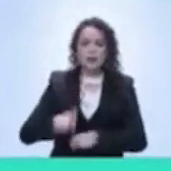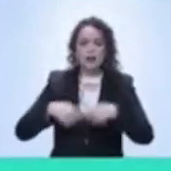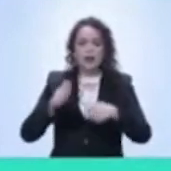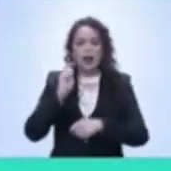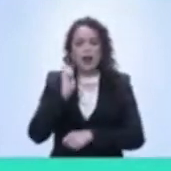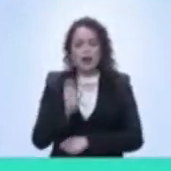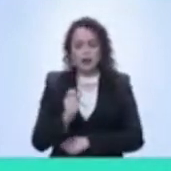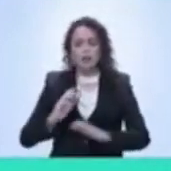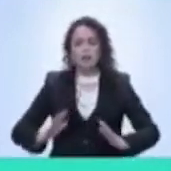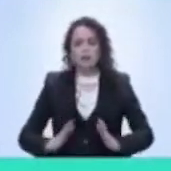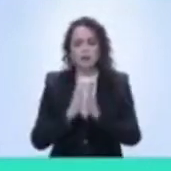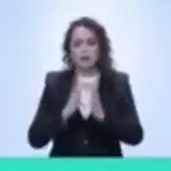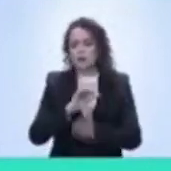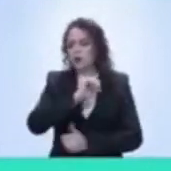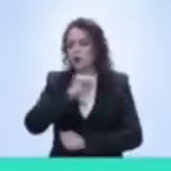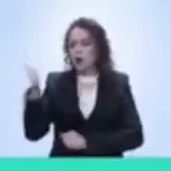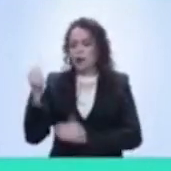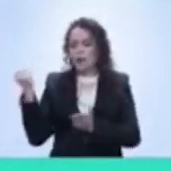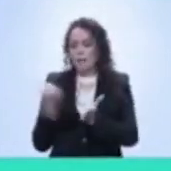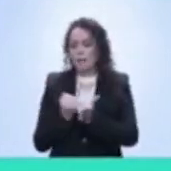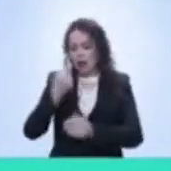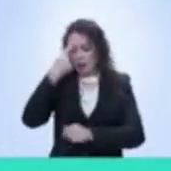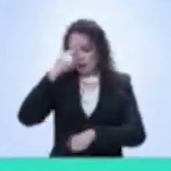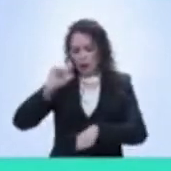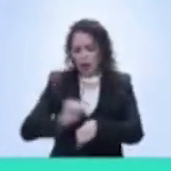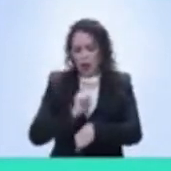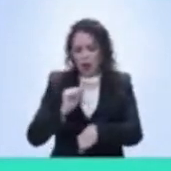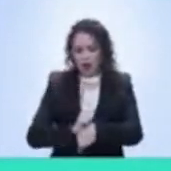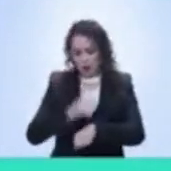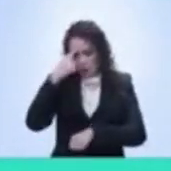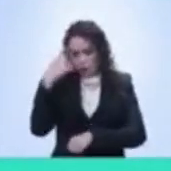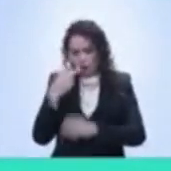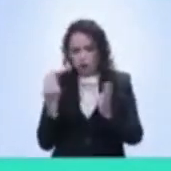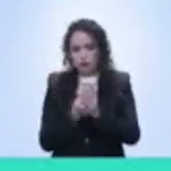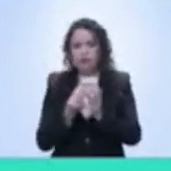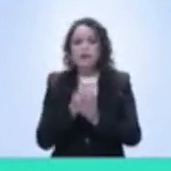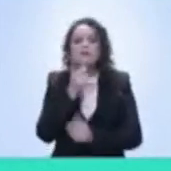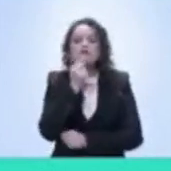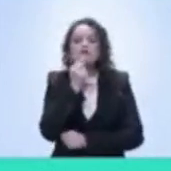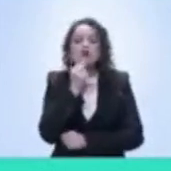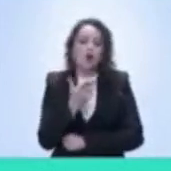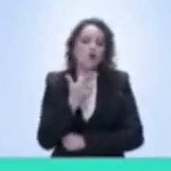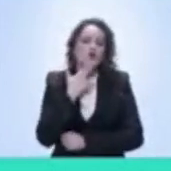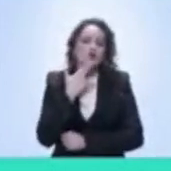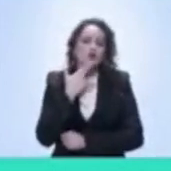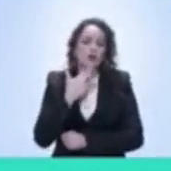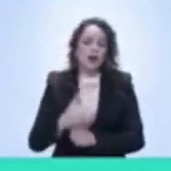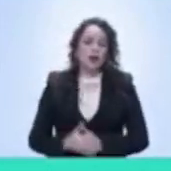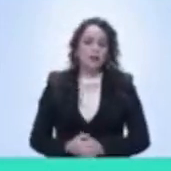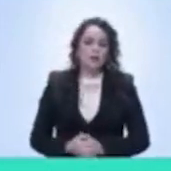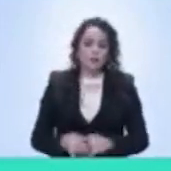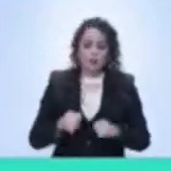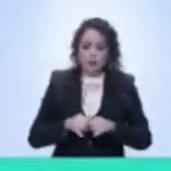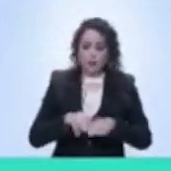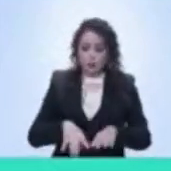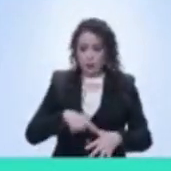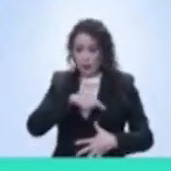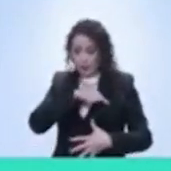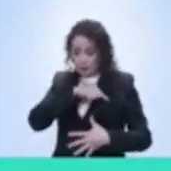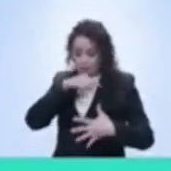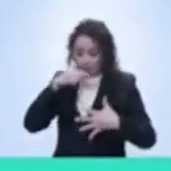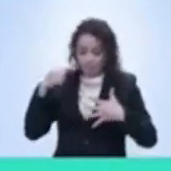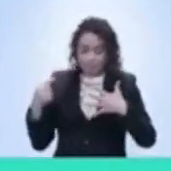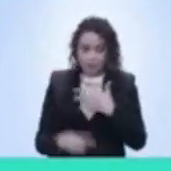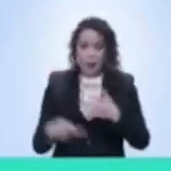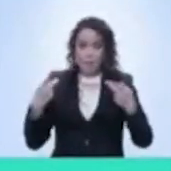participación de otras marcas de vehículos y equipo policial se informa el destino de todos los patrulleros que tienen